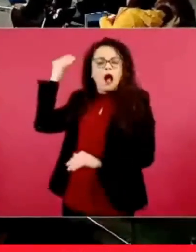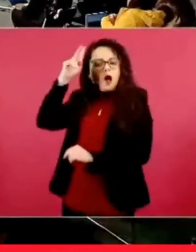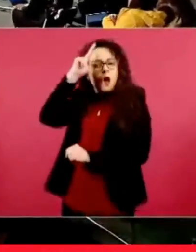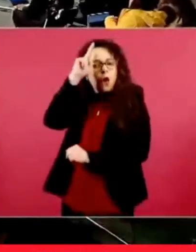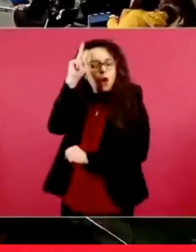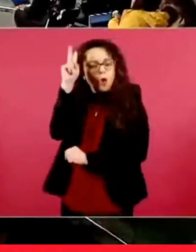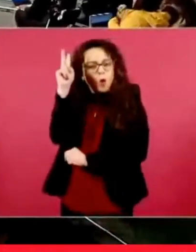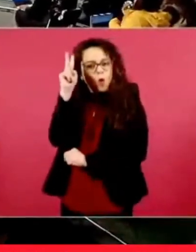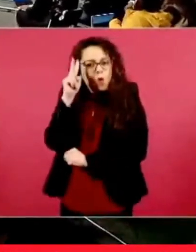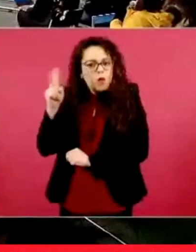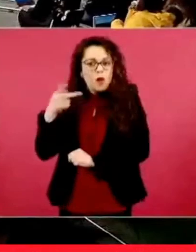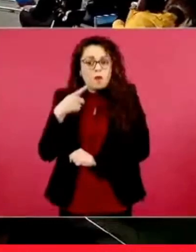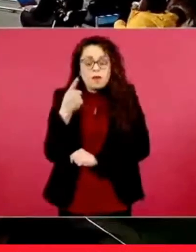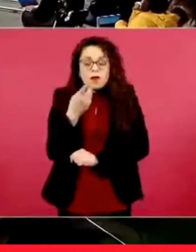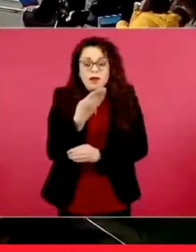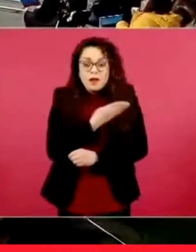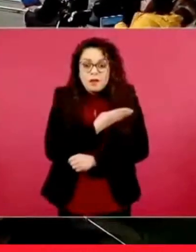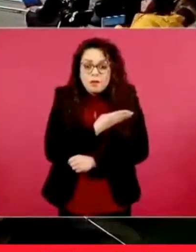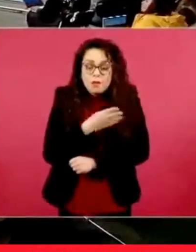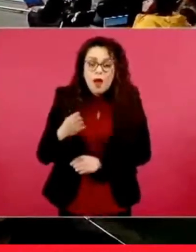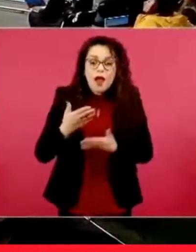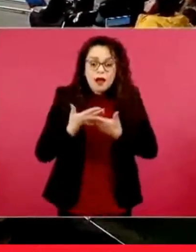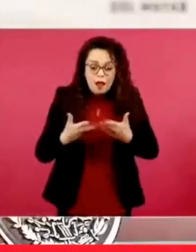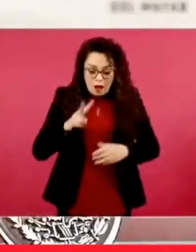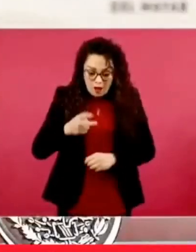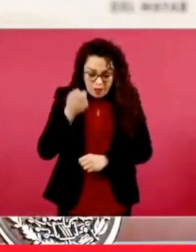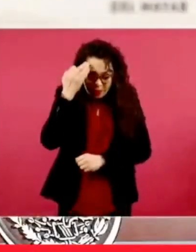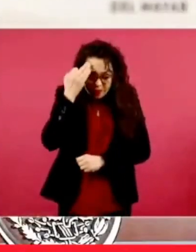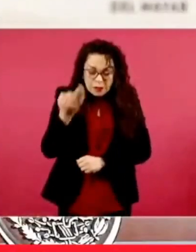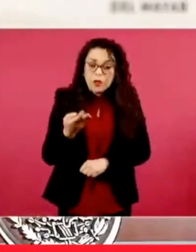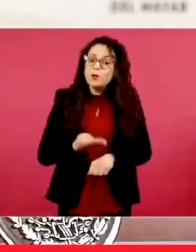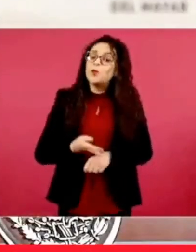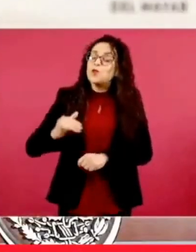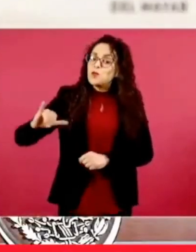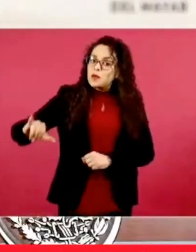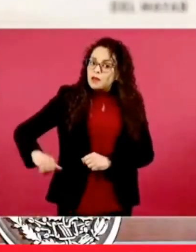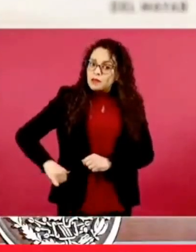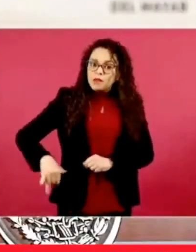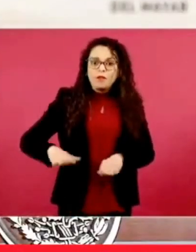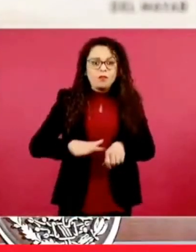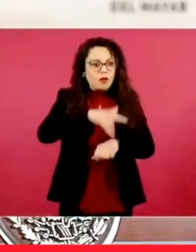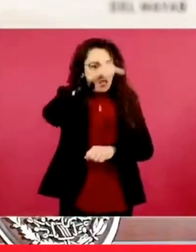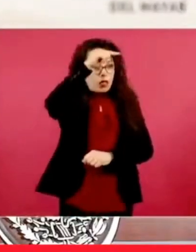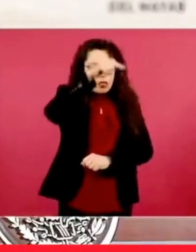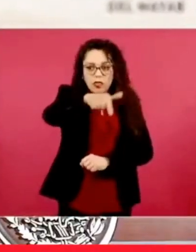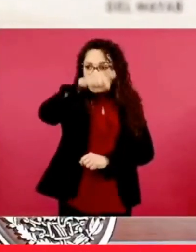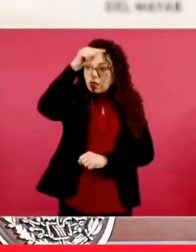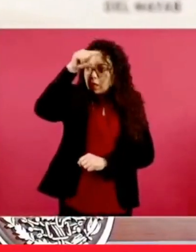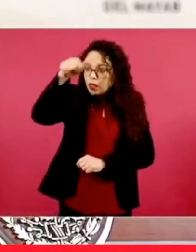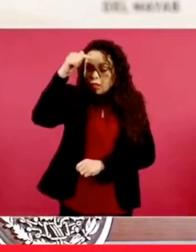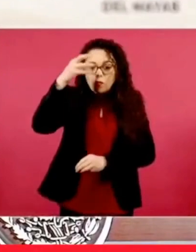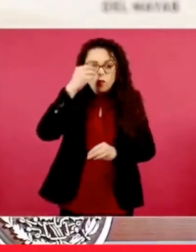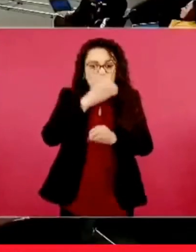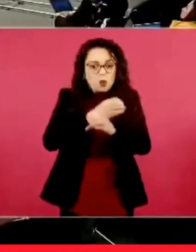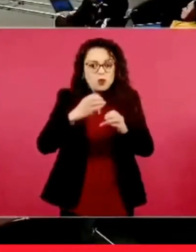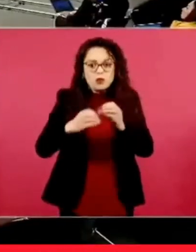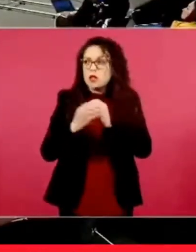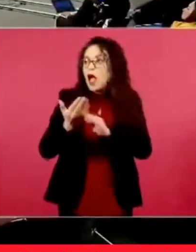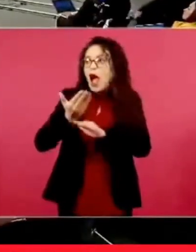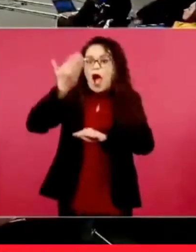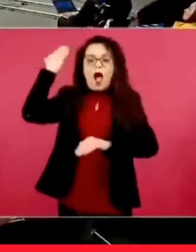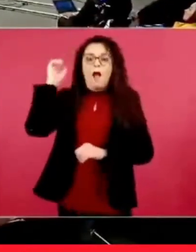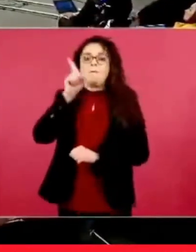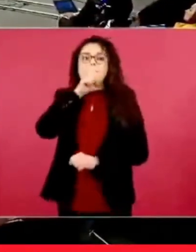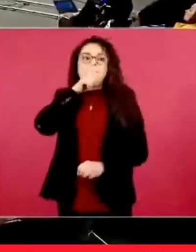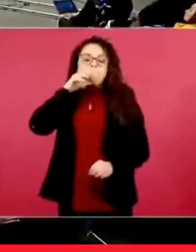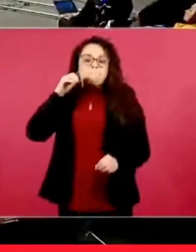tiempos interesantes, porque esto no se veía. A lo